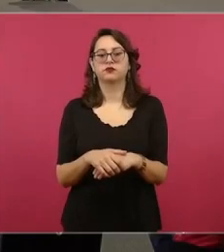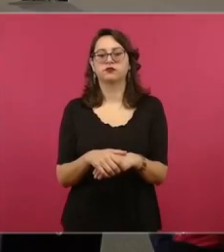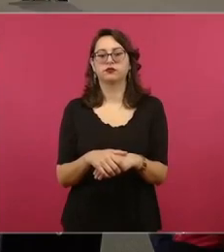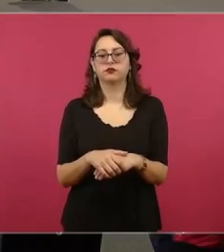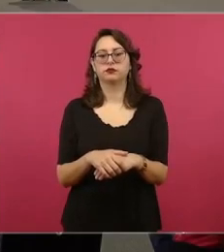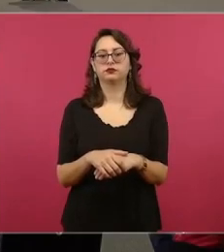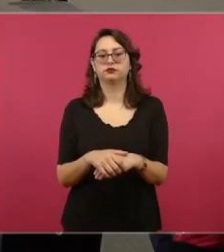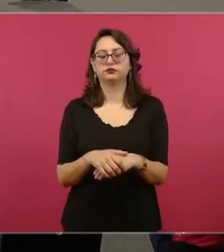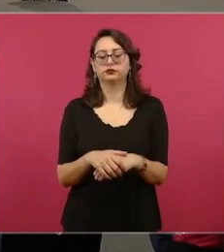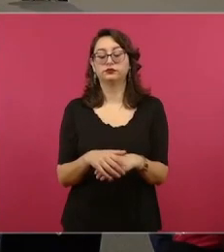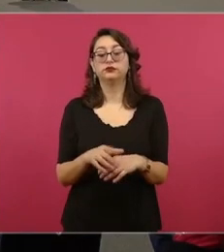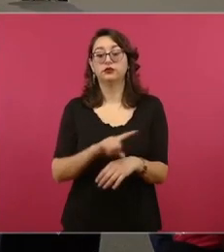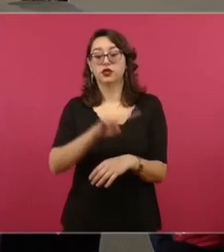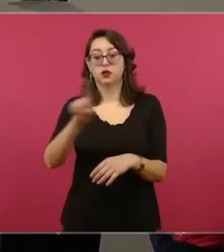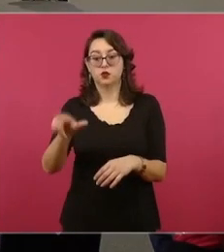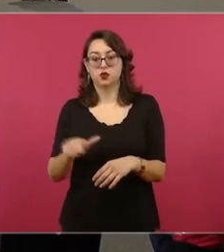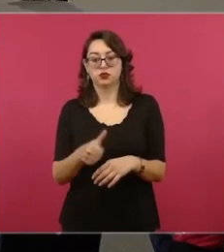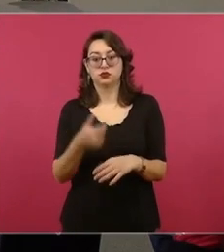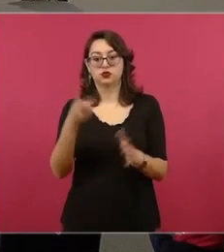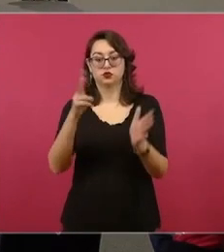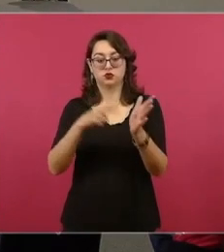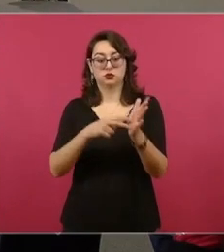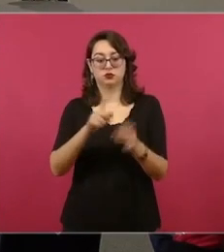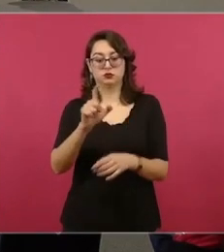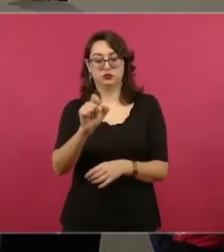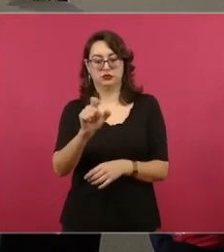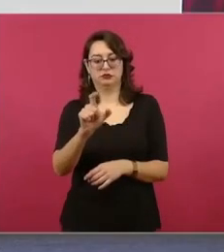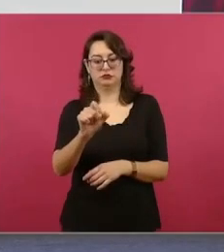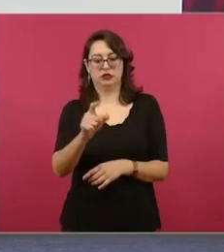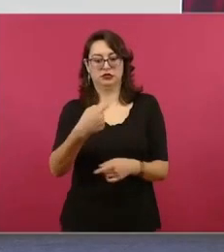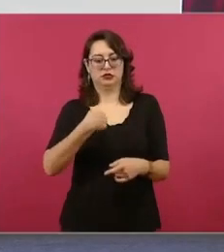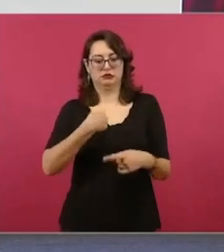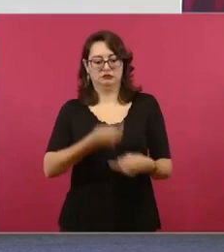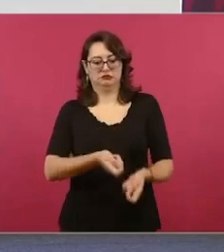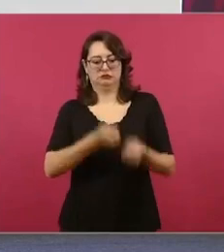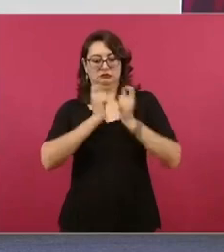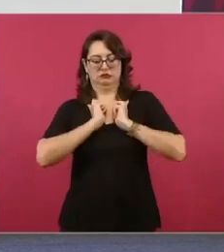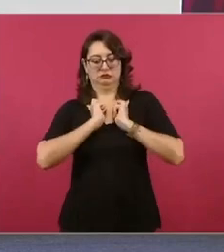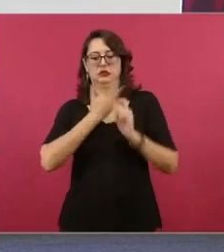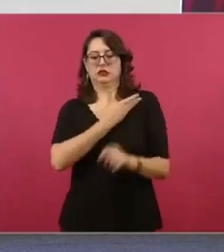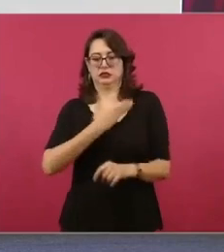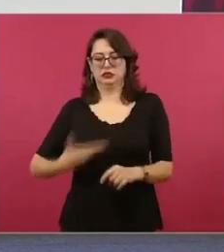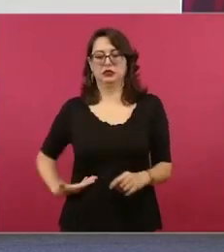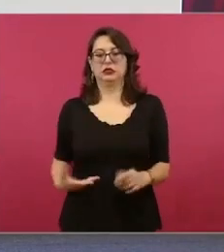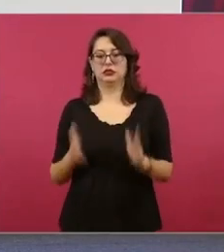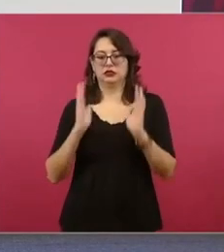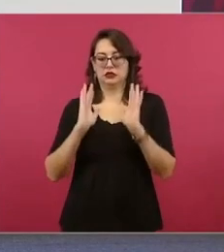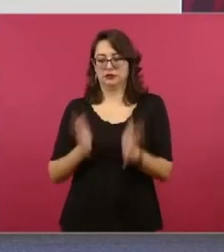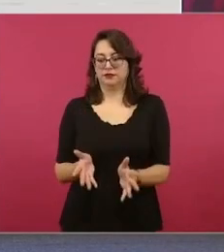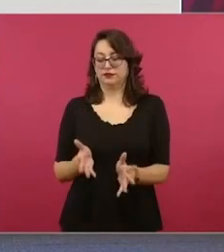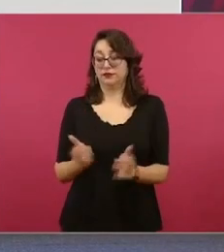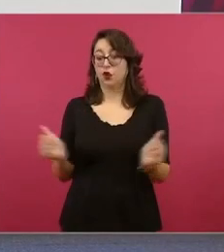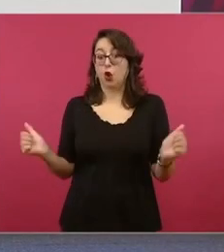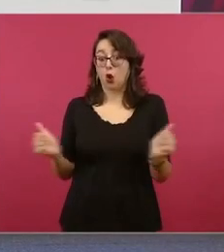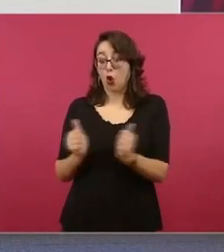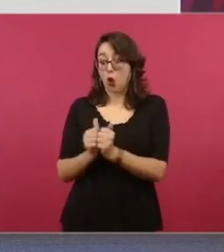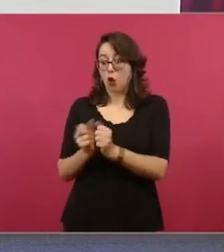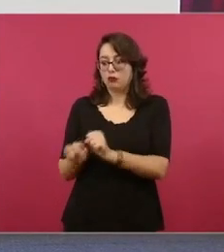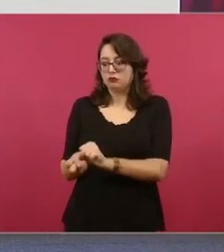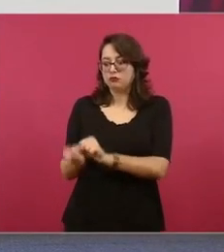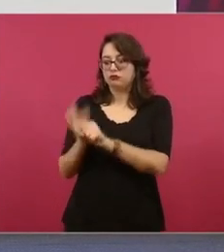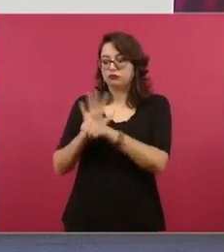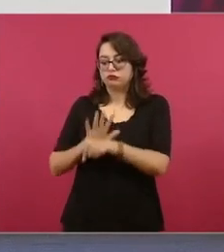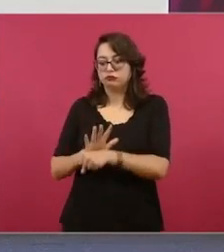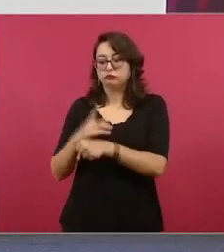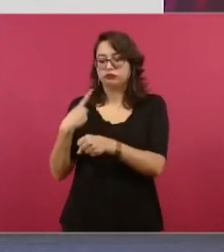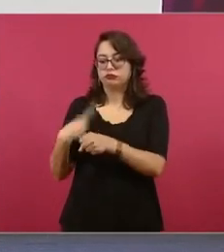por la política de atender primero a los pobres, que a pesar de la pandemia, en